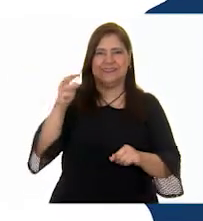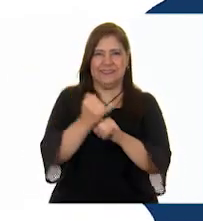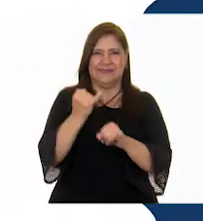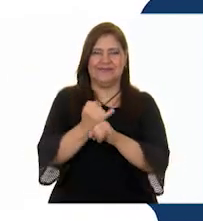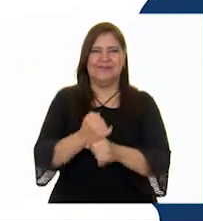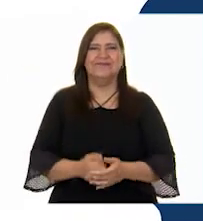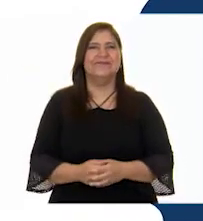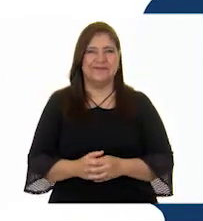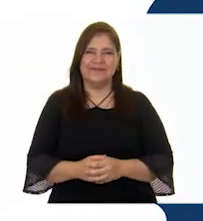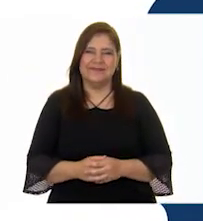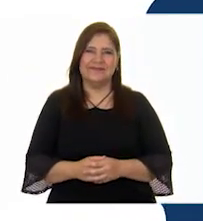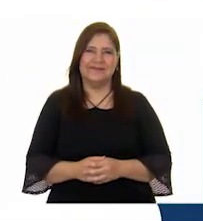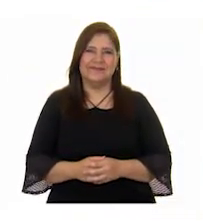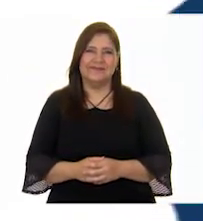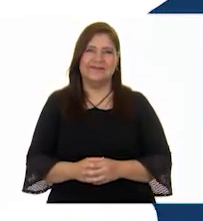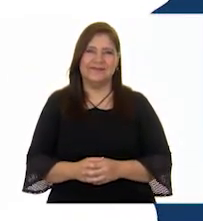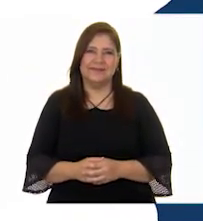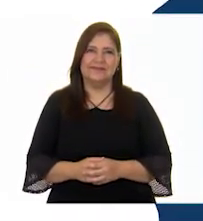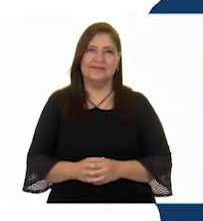conalitec.cep.gob.mx.